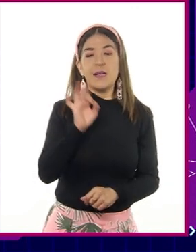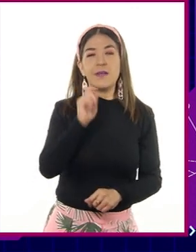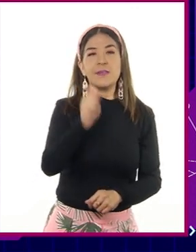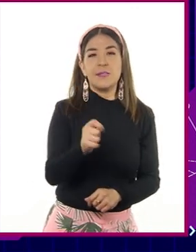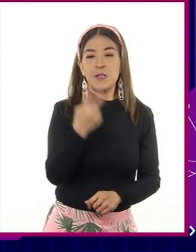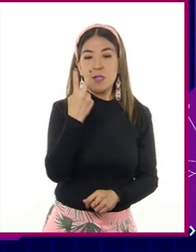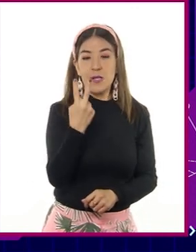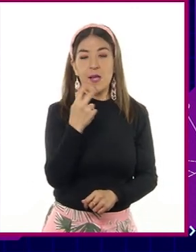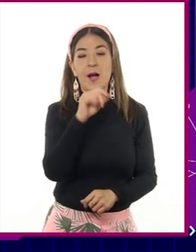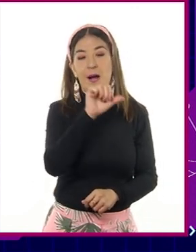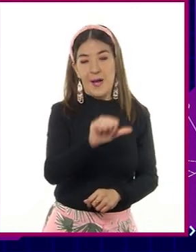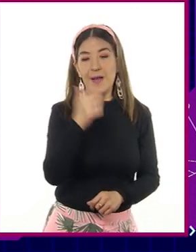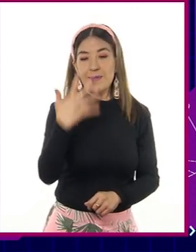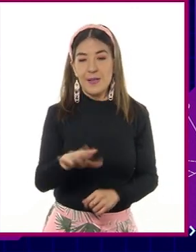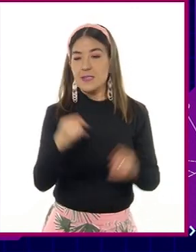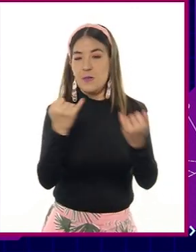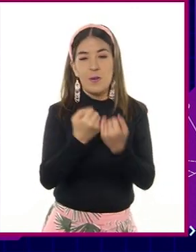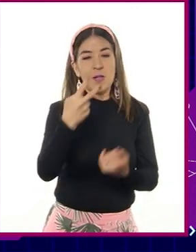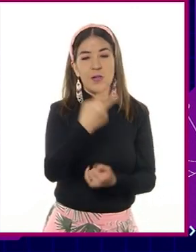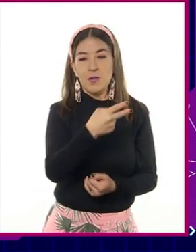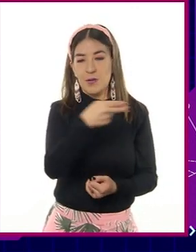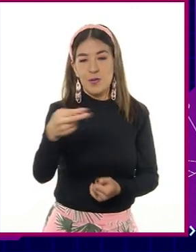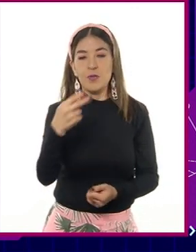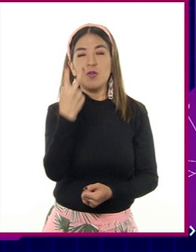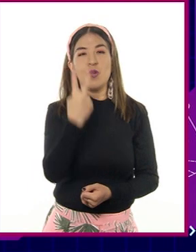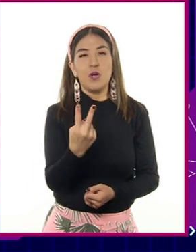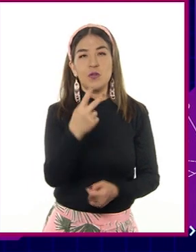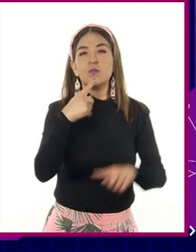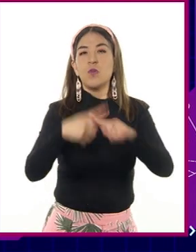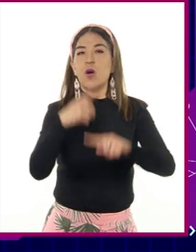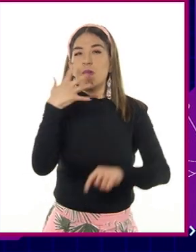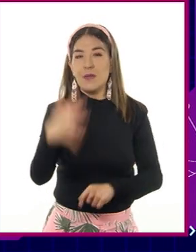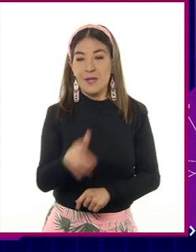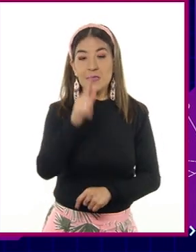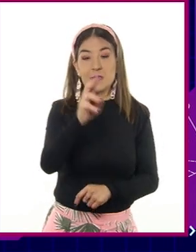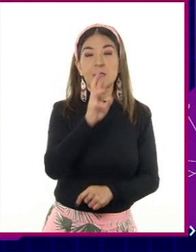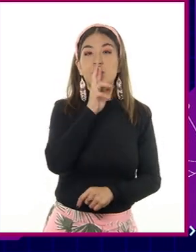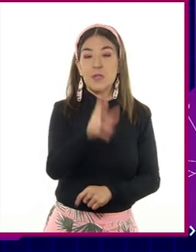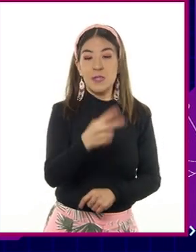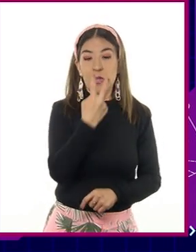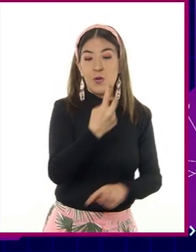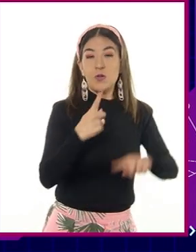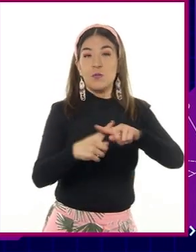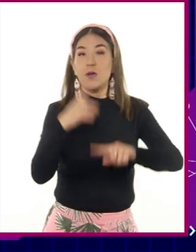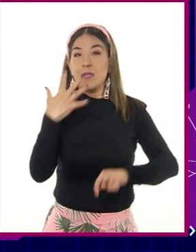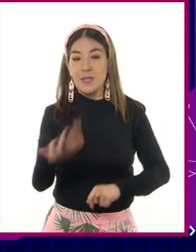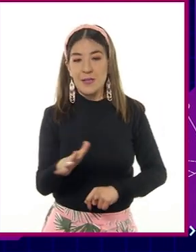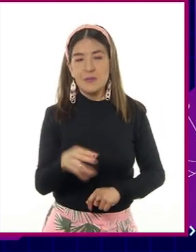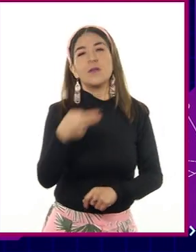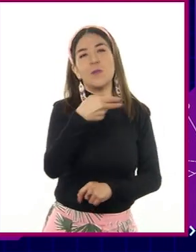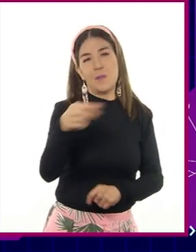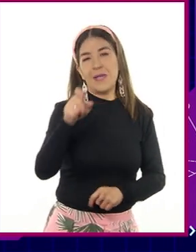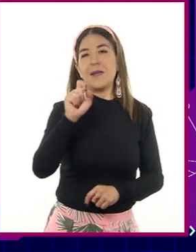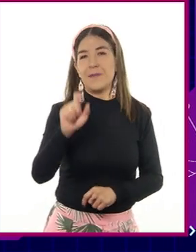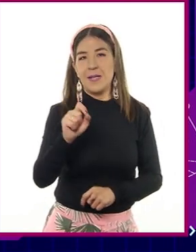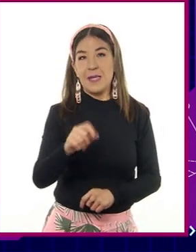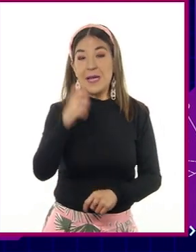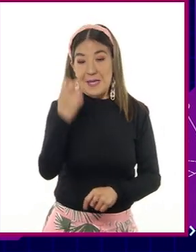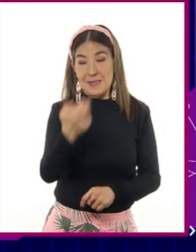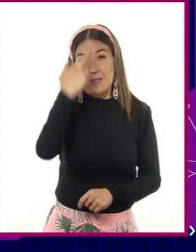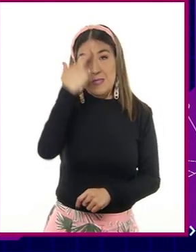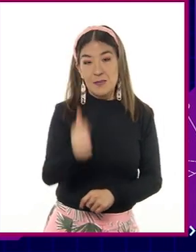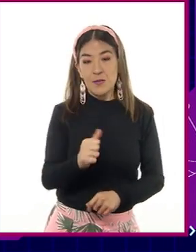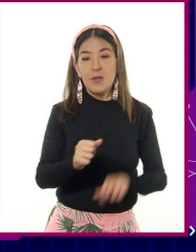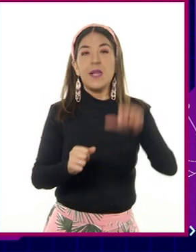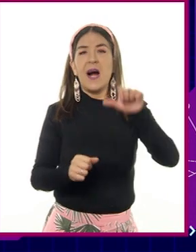a10 igual a 2 por 10. Y al realizar la operación, 2 por 10 es igual a 20. Por lo tanto,